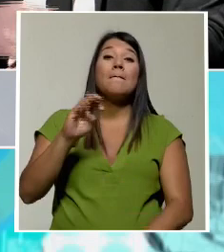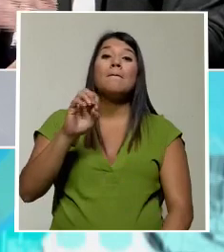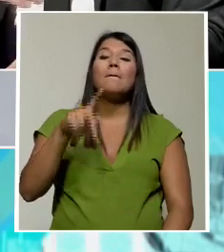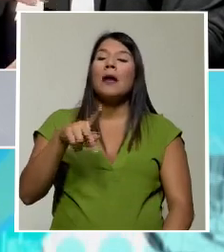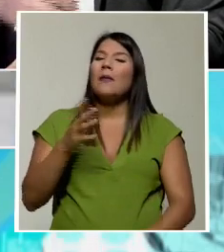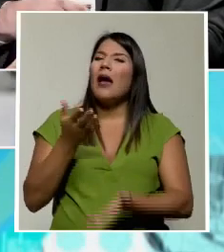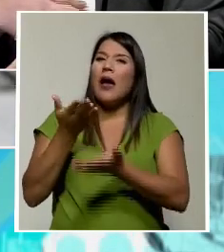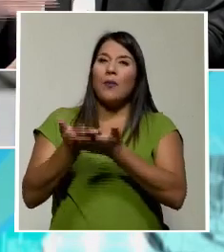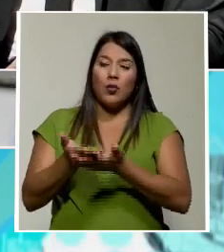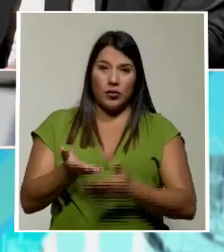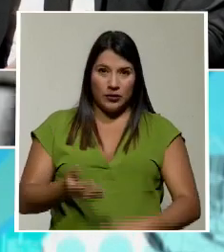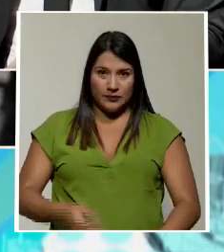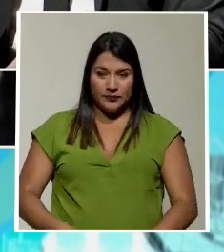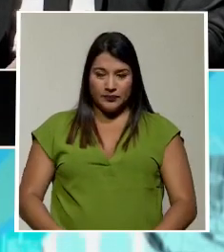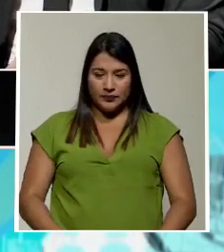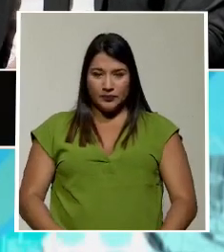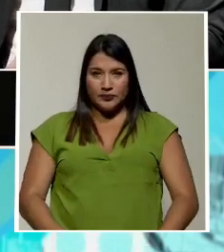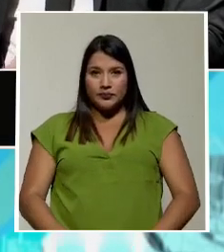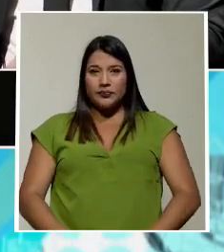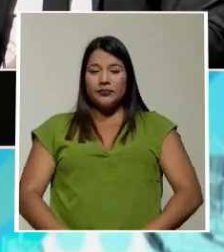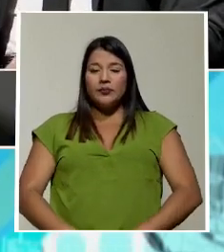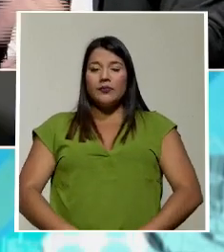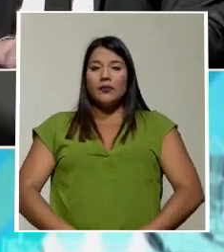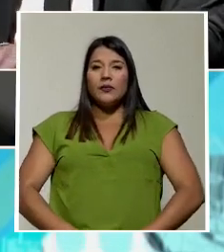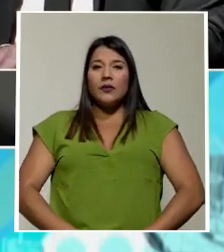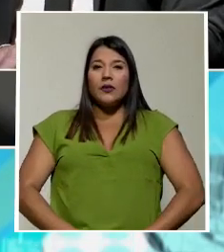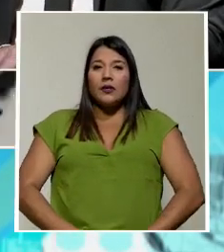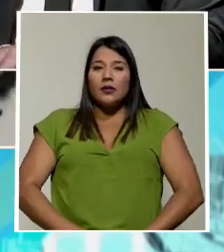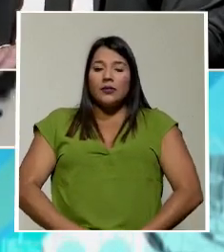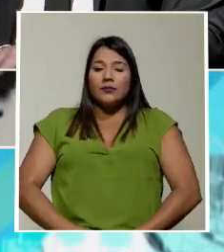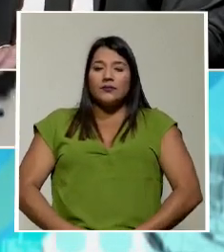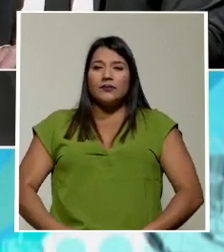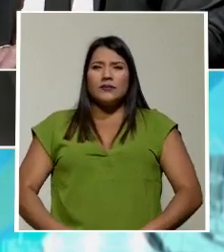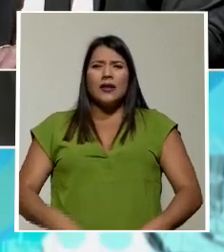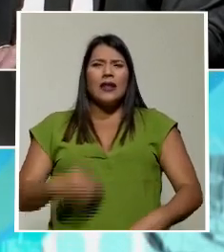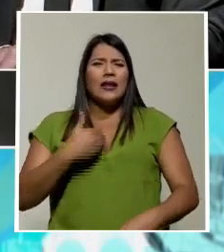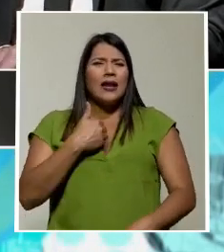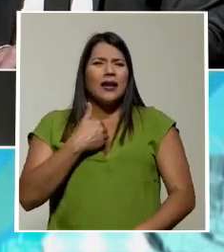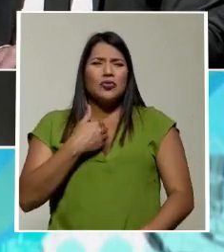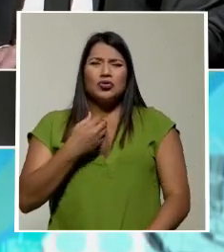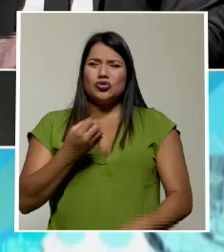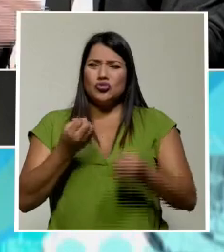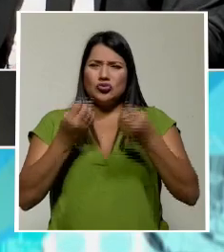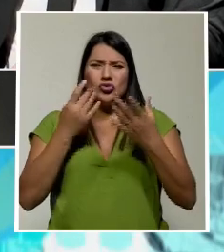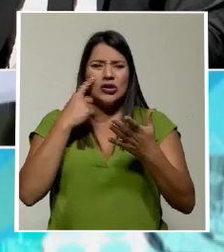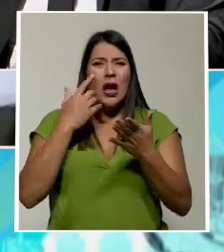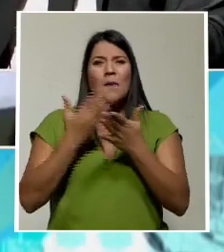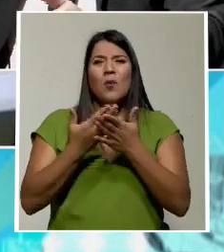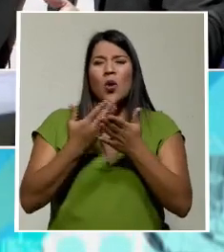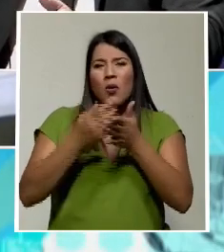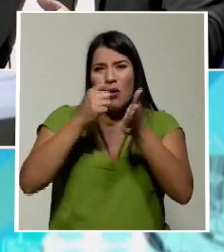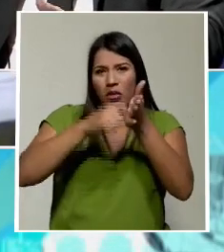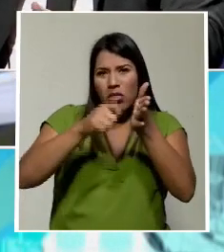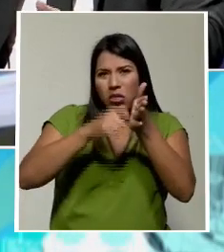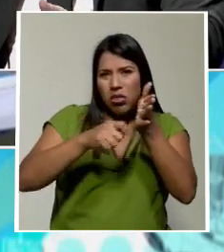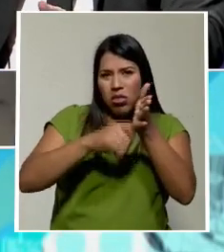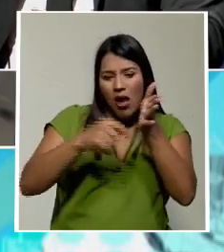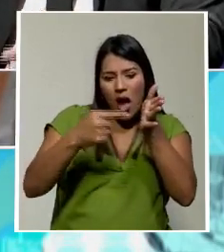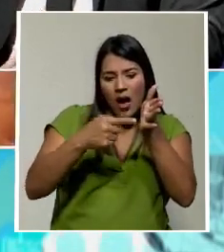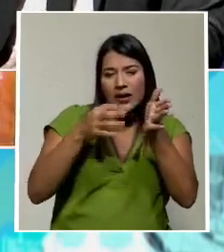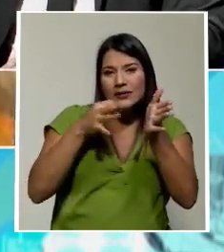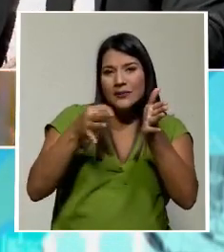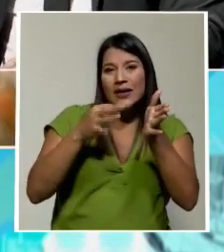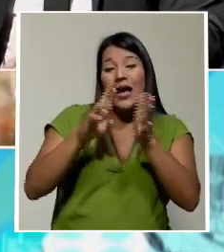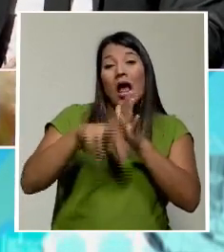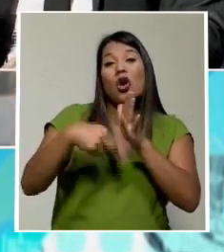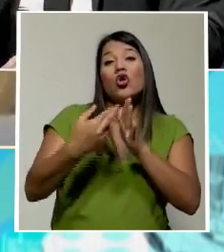mira, hay sin número de minutas en donde queda claro cuál ha sido el rol del Ministerio de